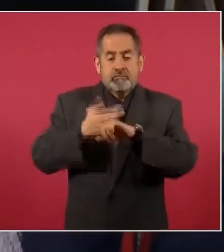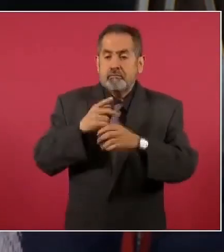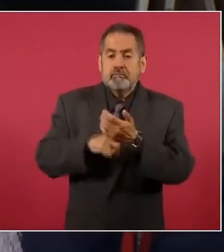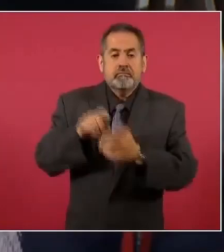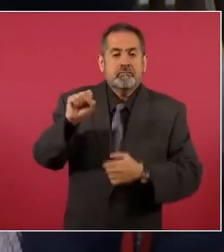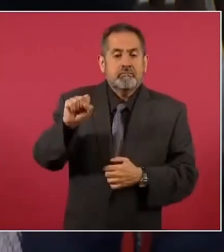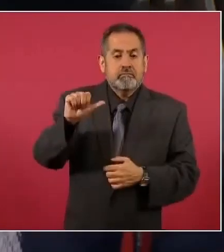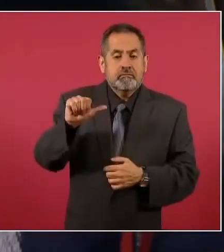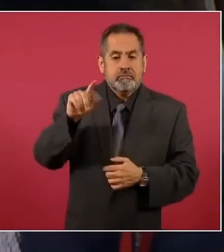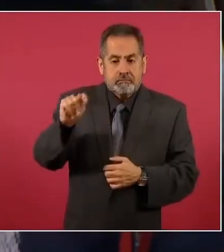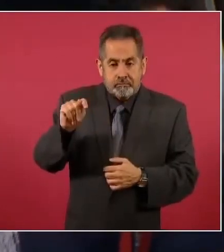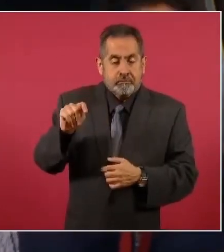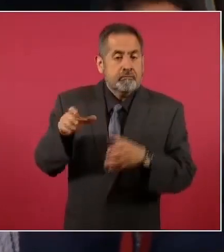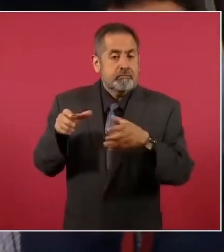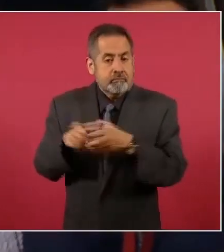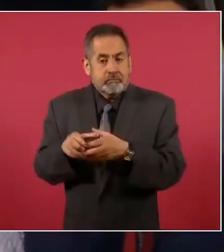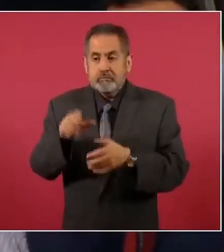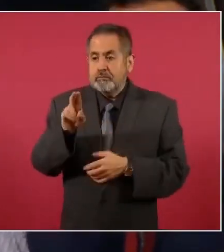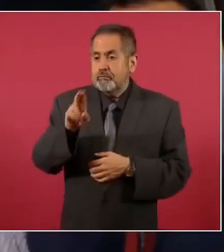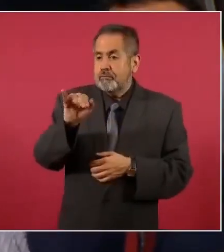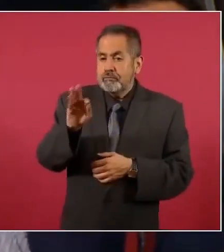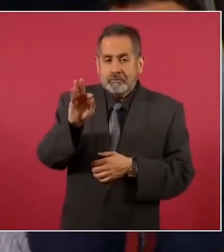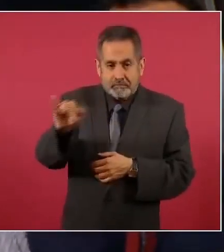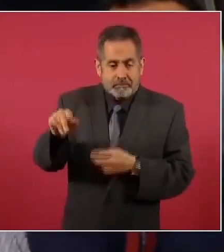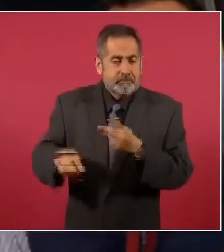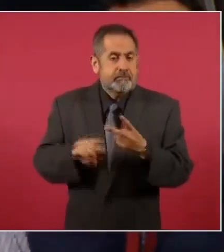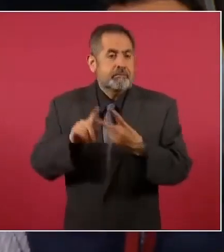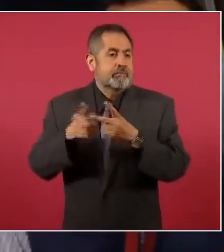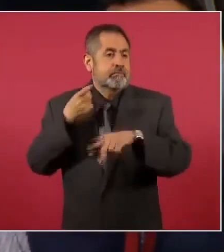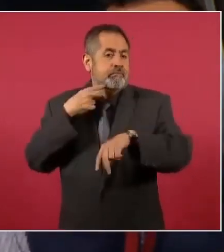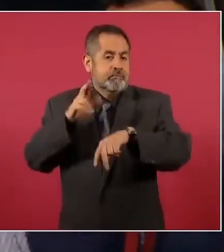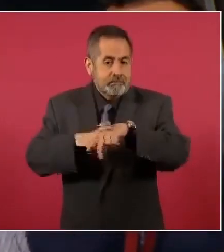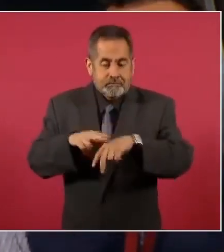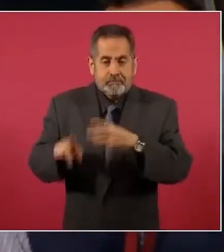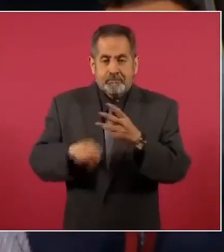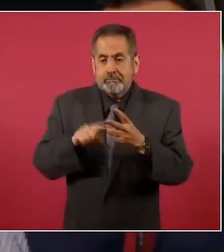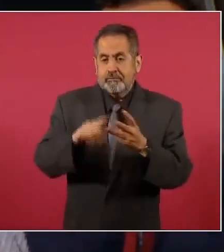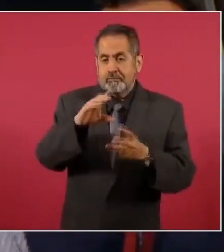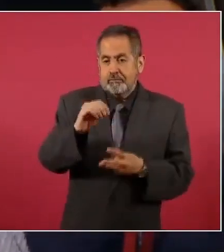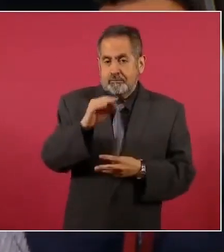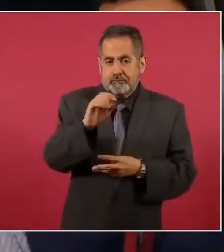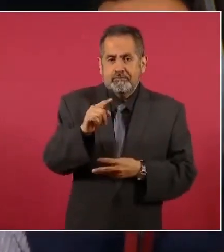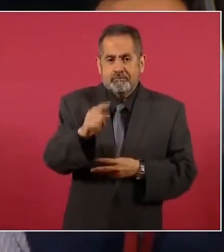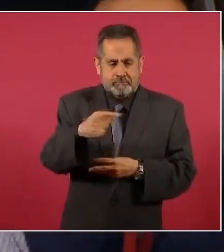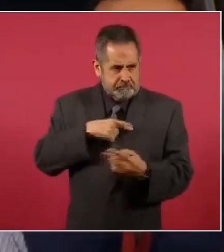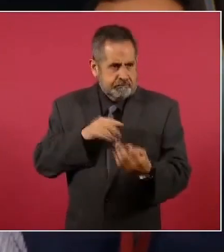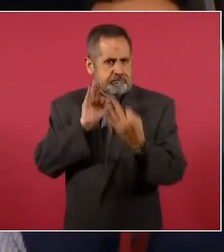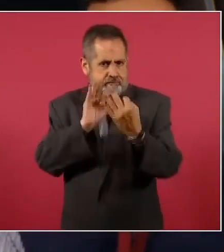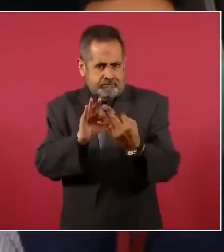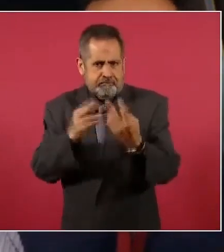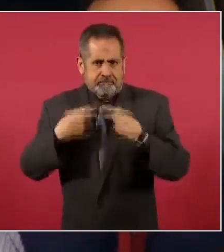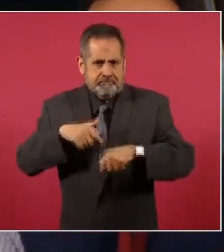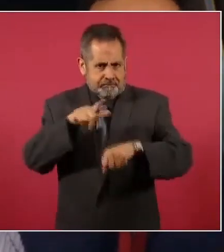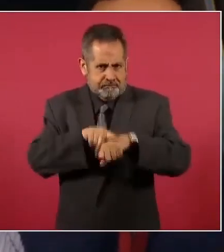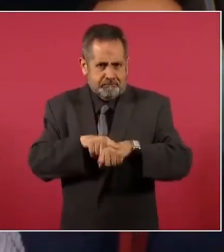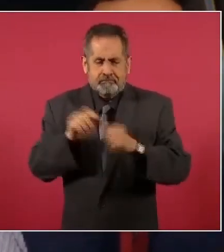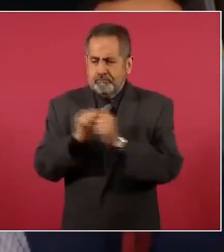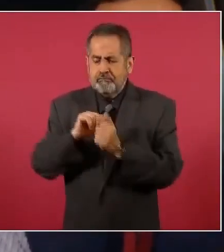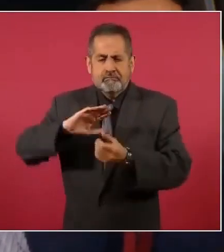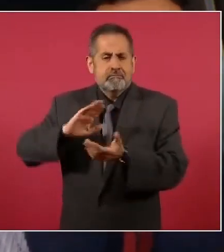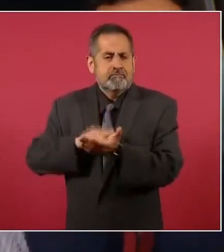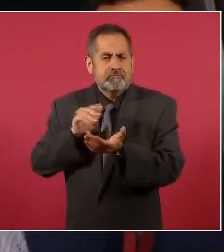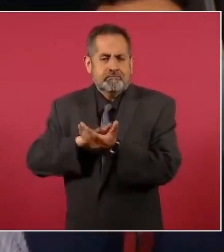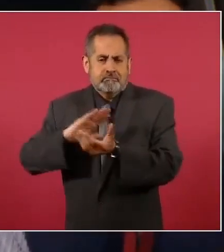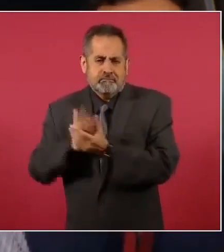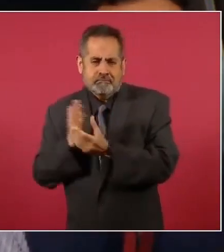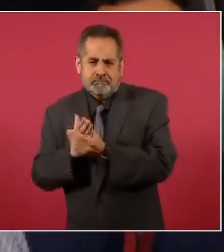SAT, la Unidad de Inteligencia Financiera, la Procuraduría Fiscal y la COFESE, pues nos reciban personalmente con todos los documentos que le entrego a